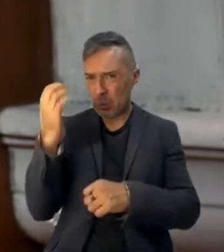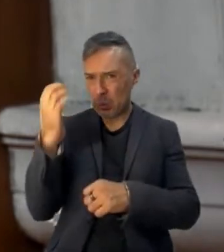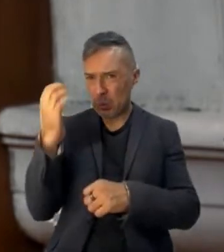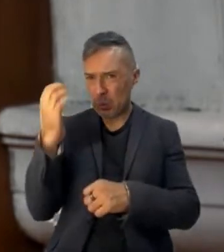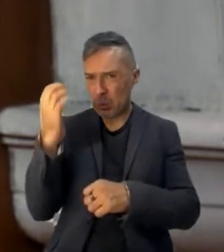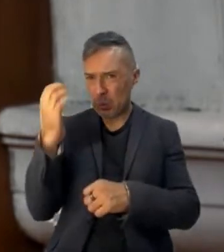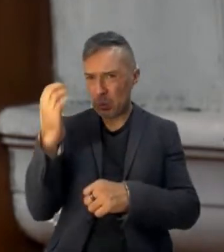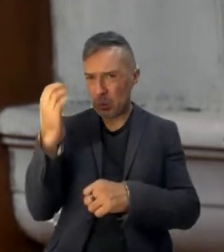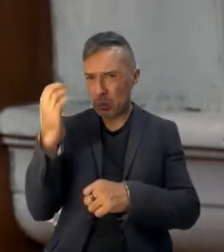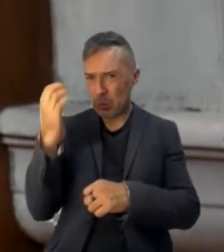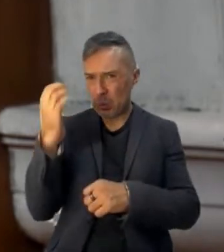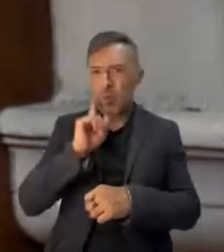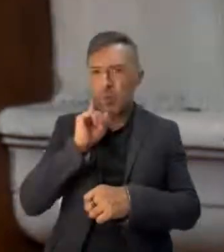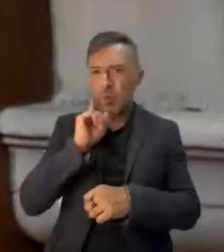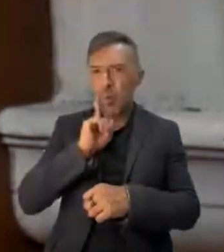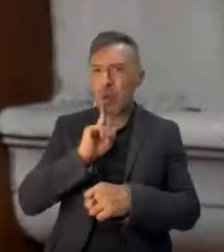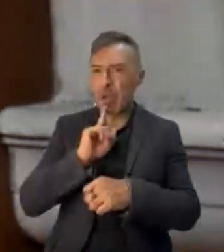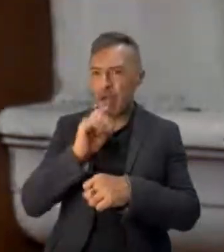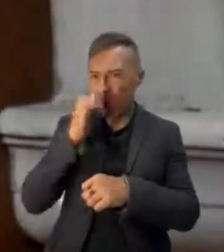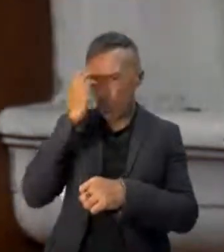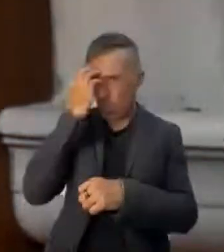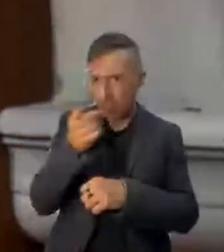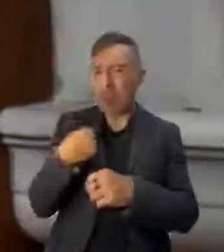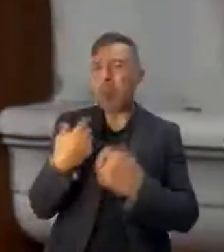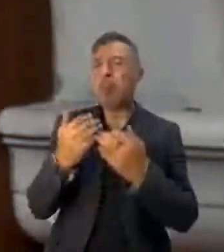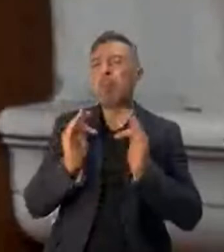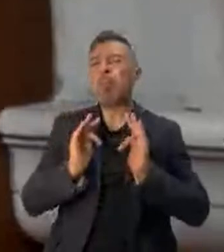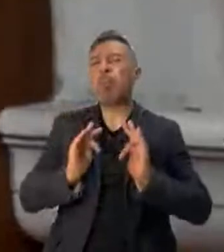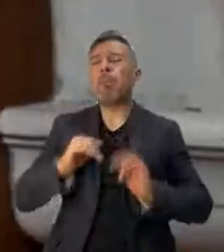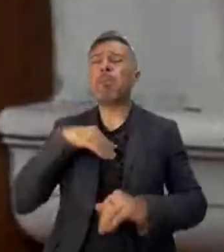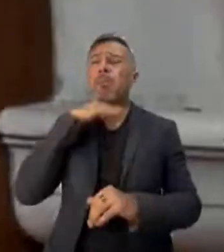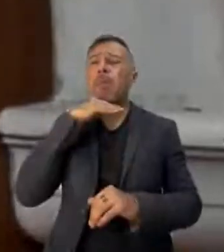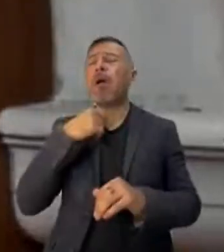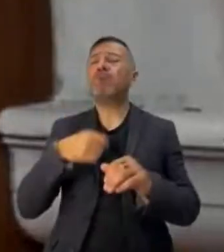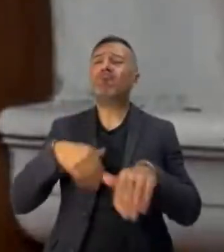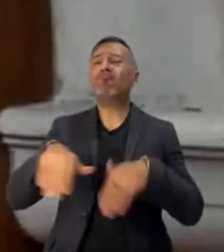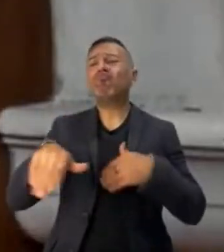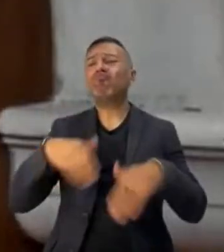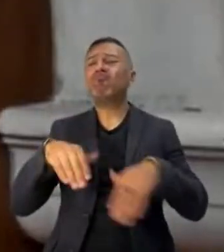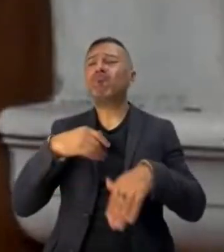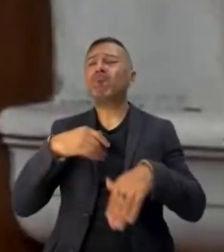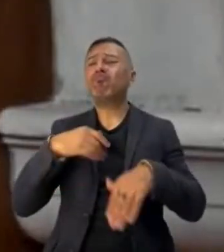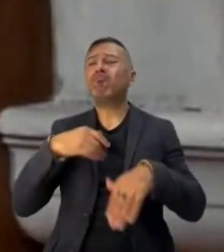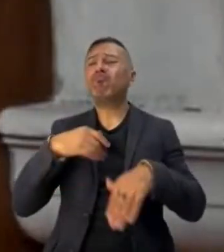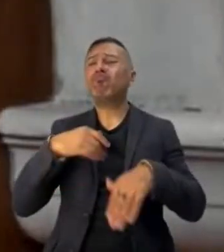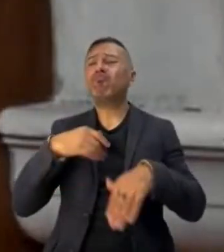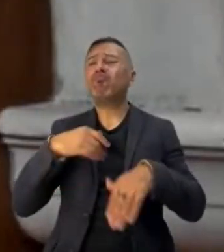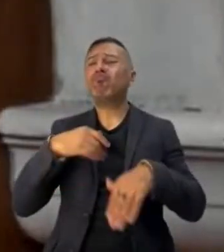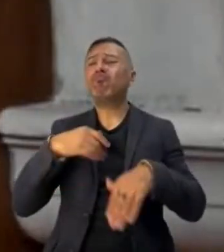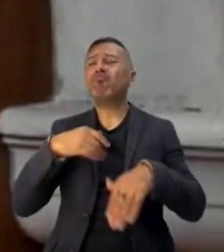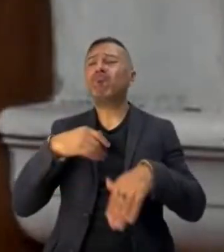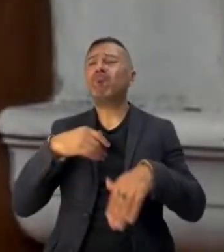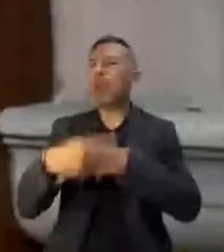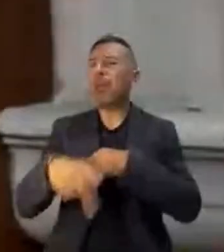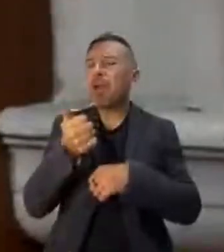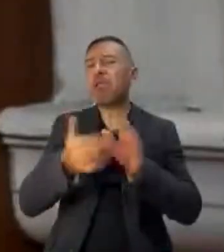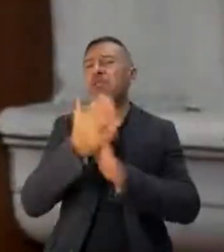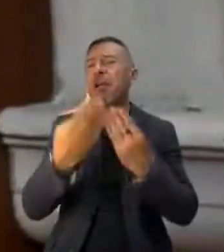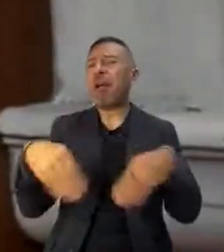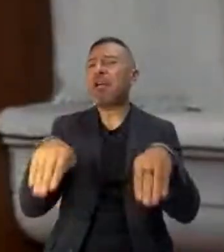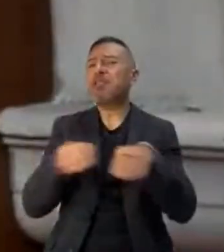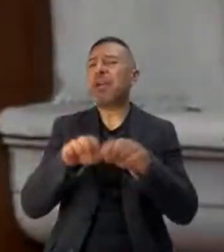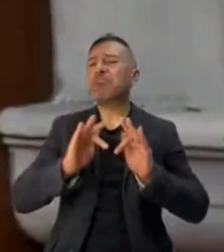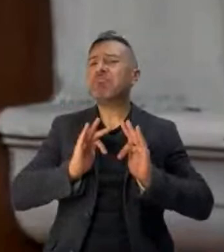casa. Y desde esta perspectiva y en nuestra bancada, en este informe, queremos comentar